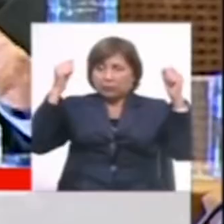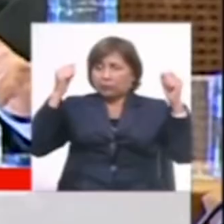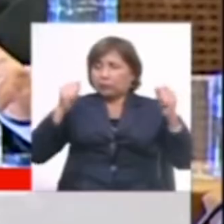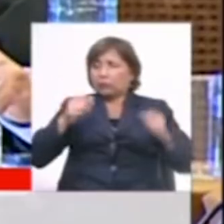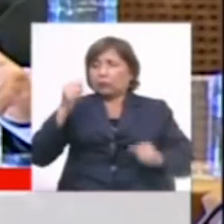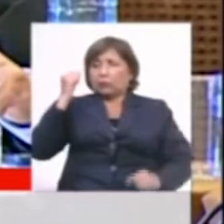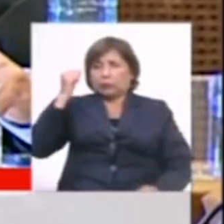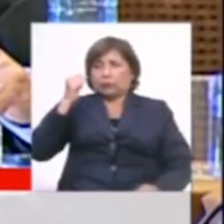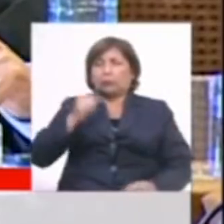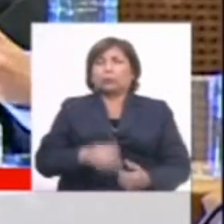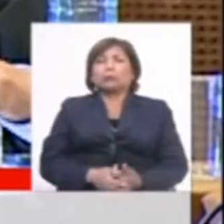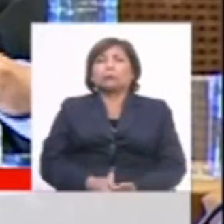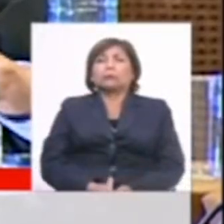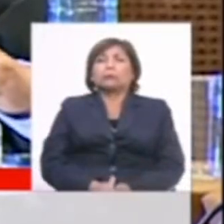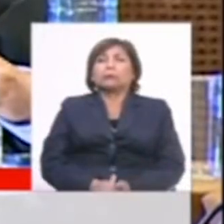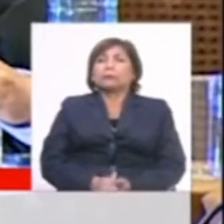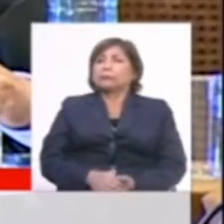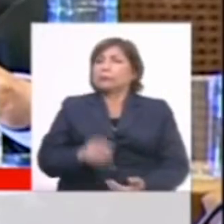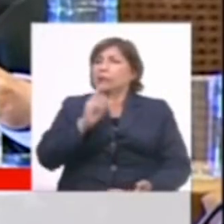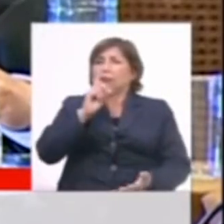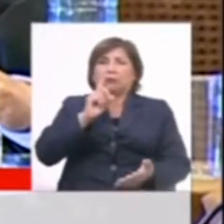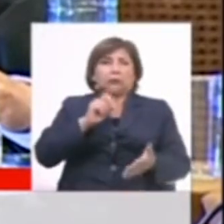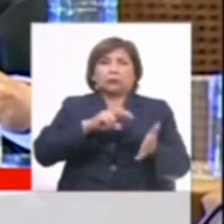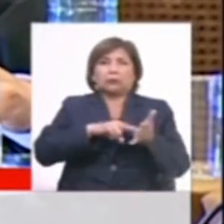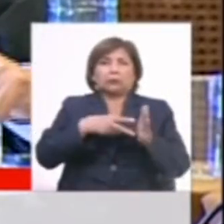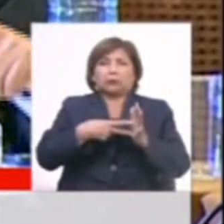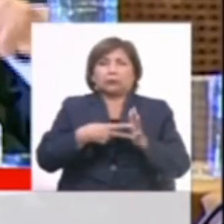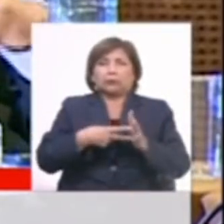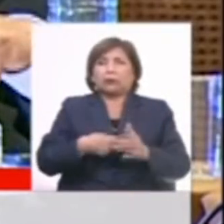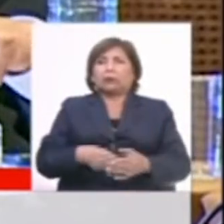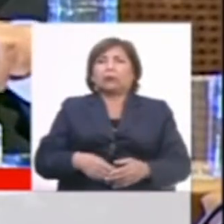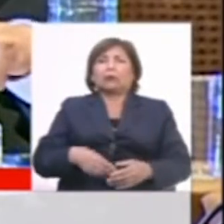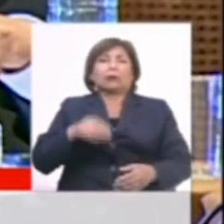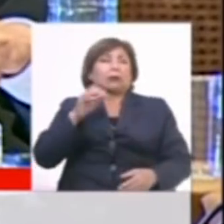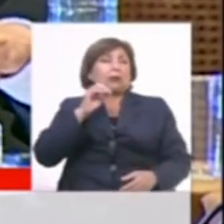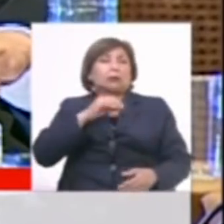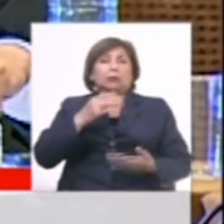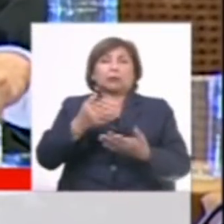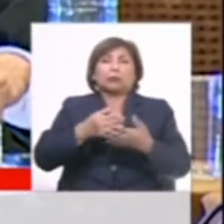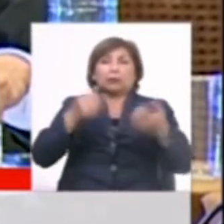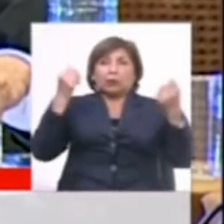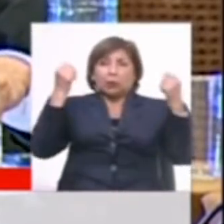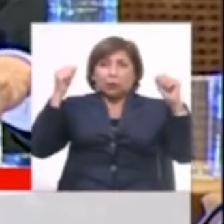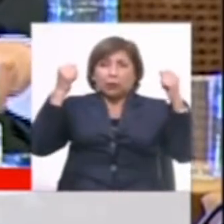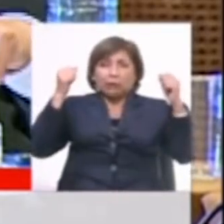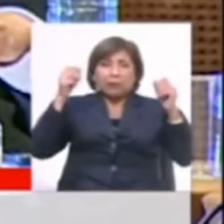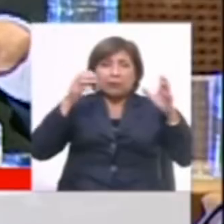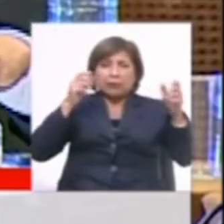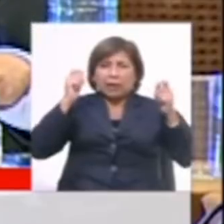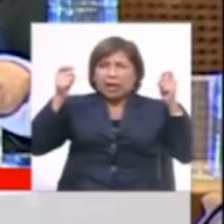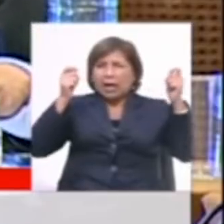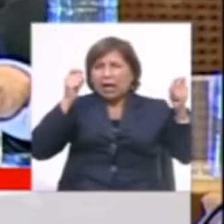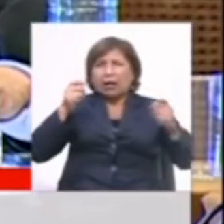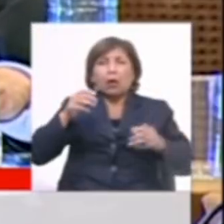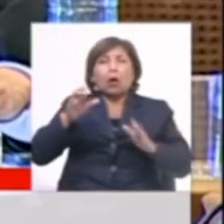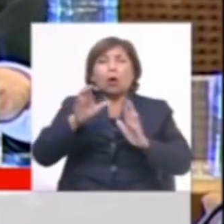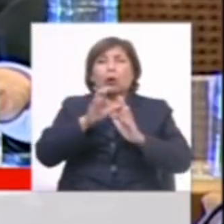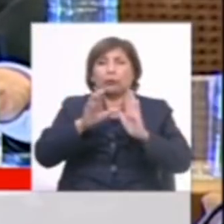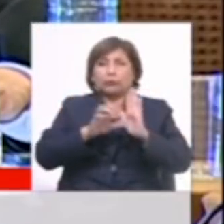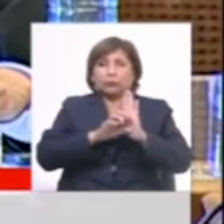derecho, eso no significa que aprovechando de una movilización o un derecho